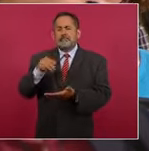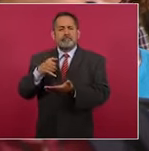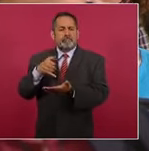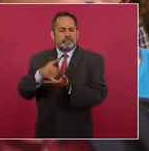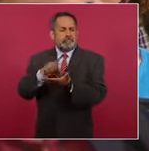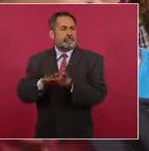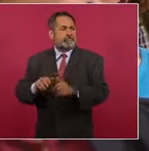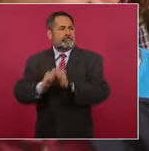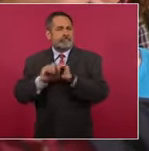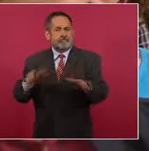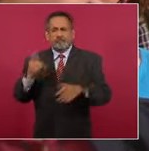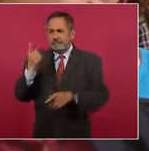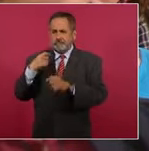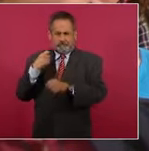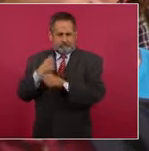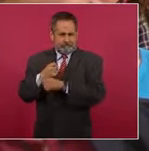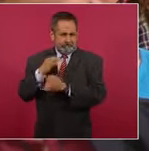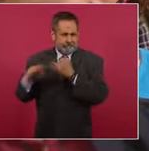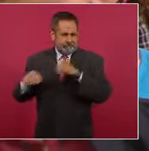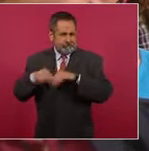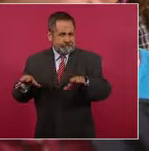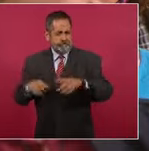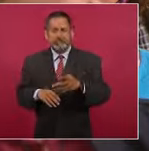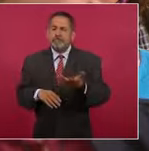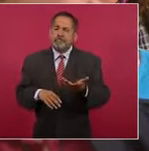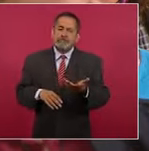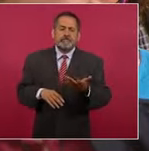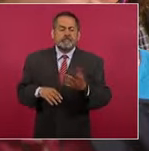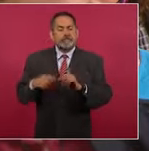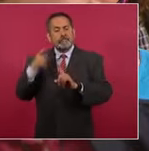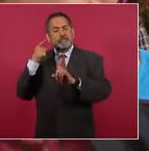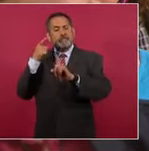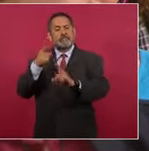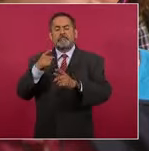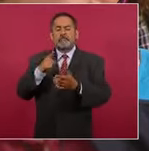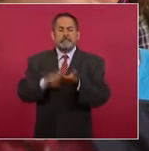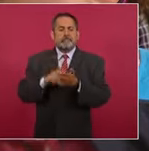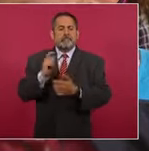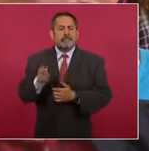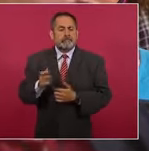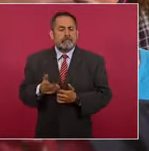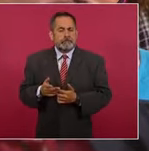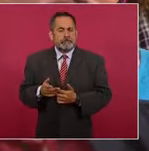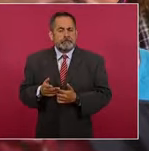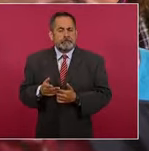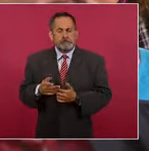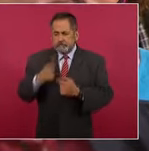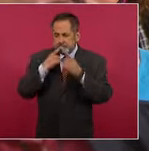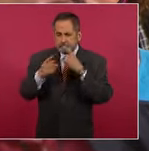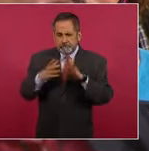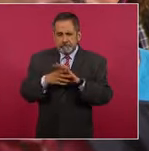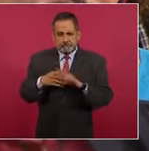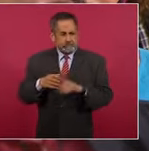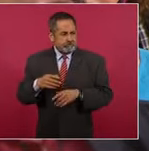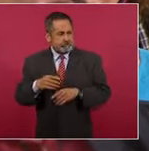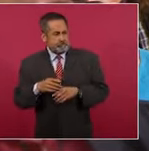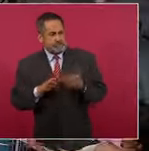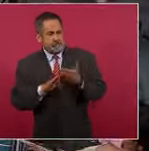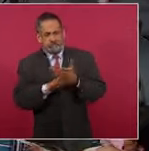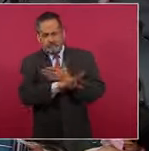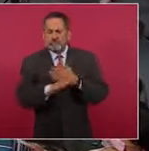pasado, si en efecto el objetivo del acuerdo será precisamente hacerle frente a este tipo de amparos para que siga la